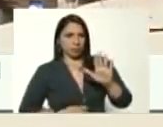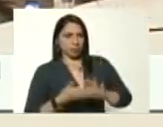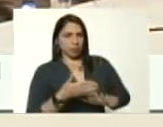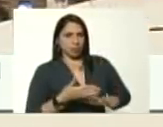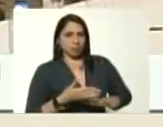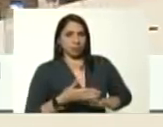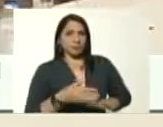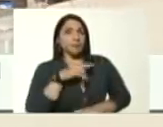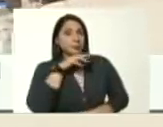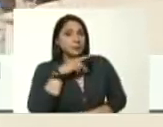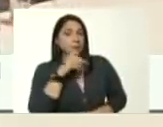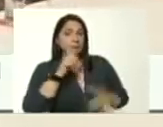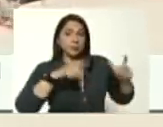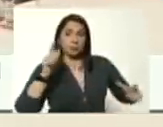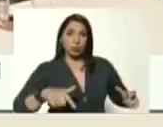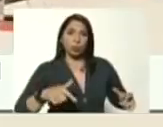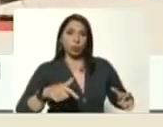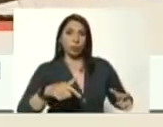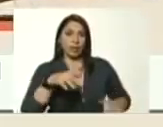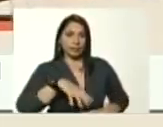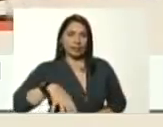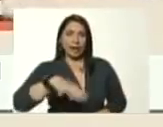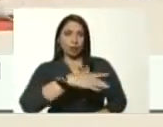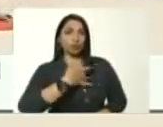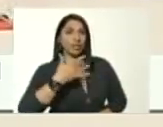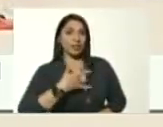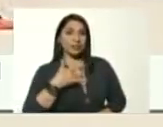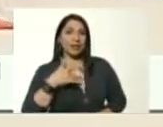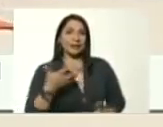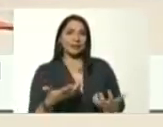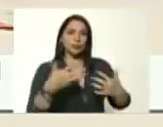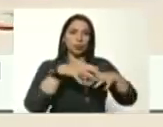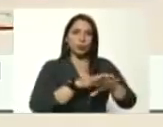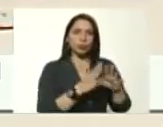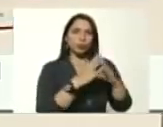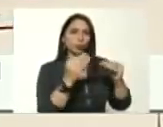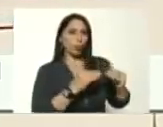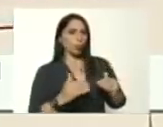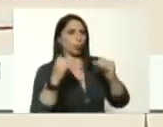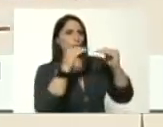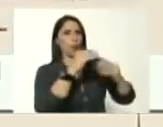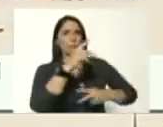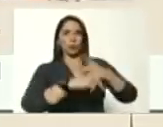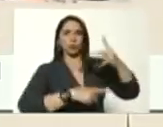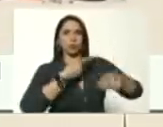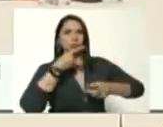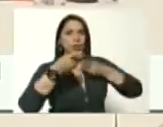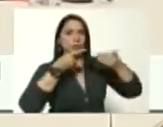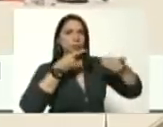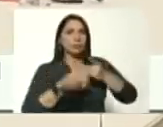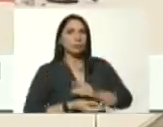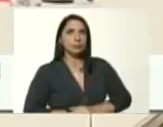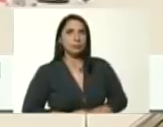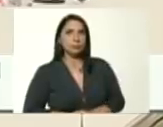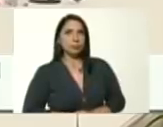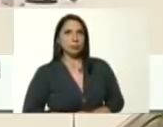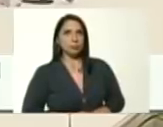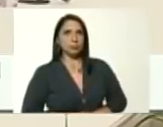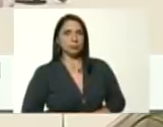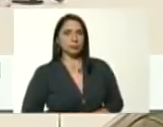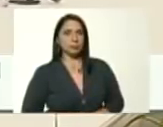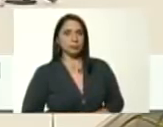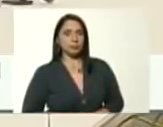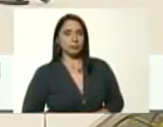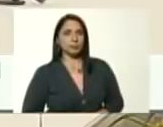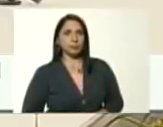para que se sientan incluidos todas y todos en el proceso de diálogo y sin ánimo